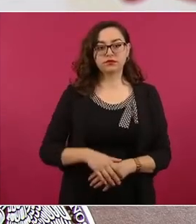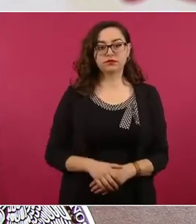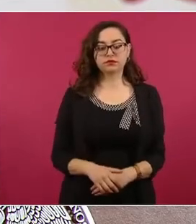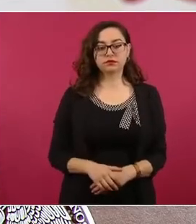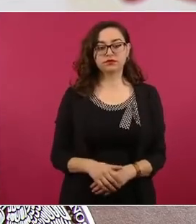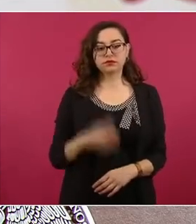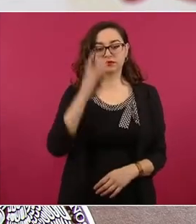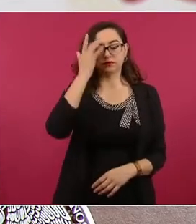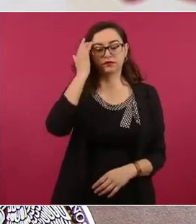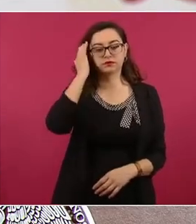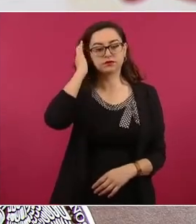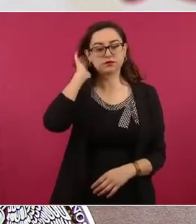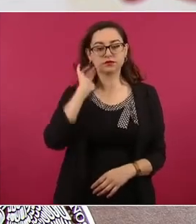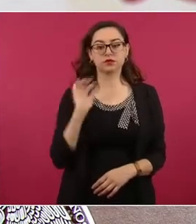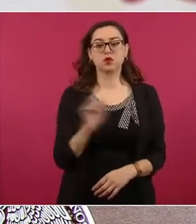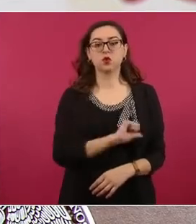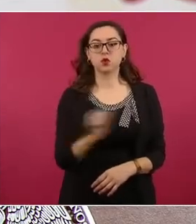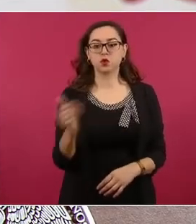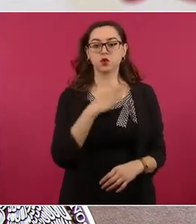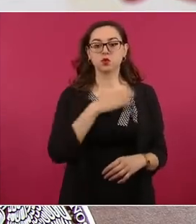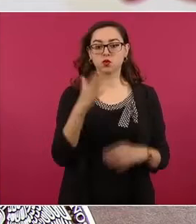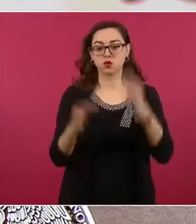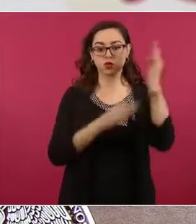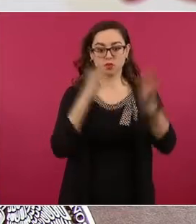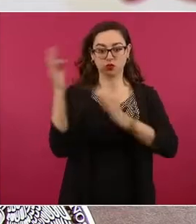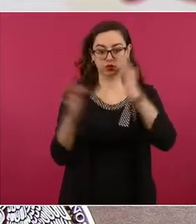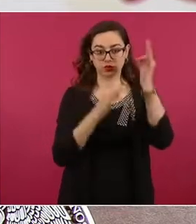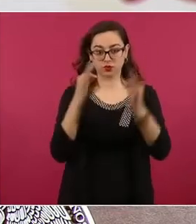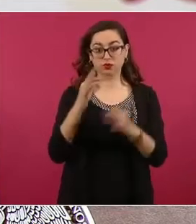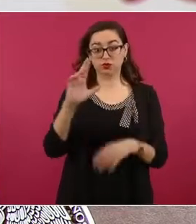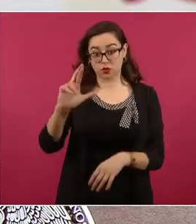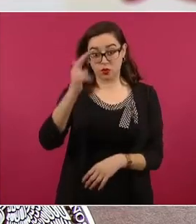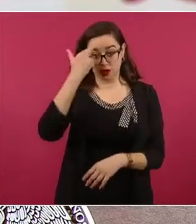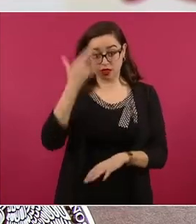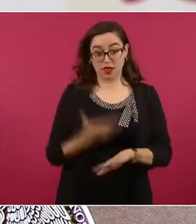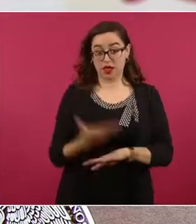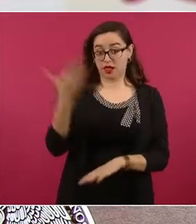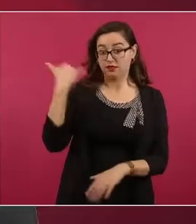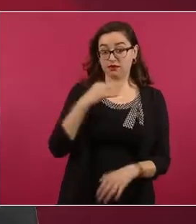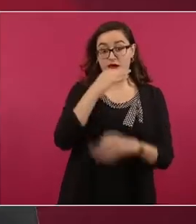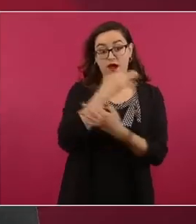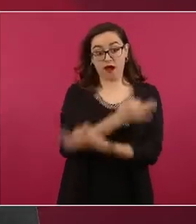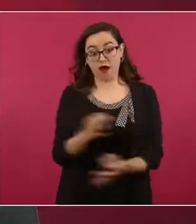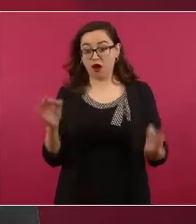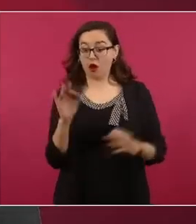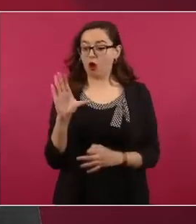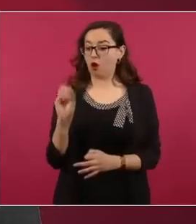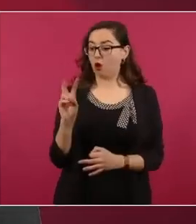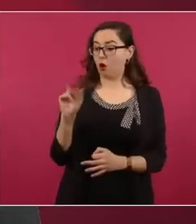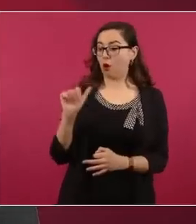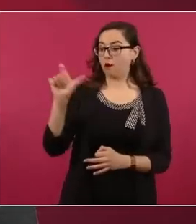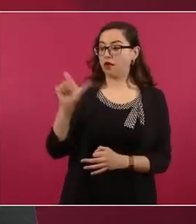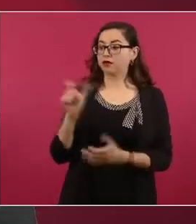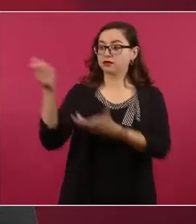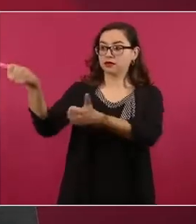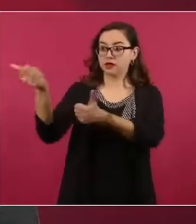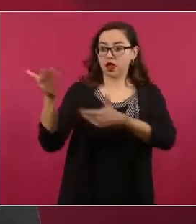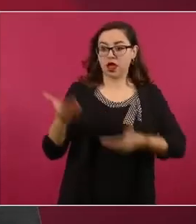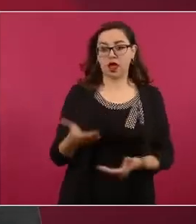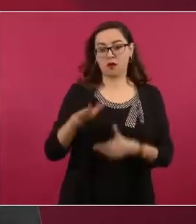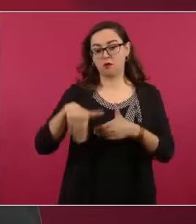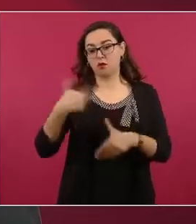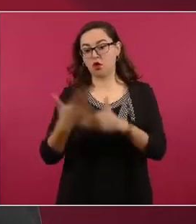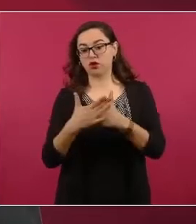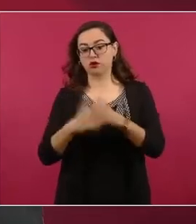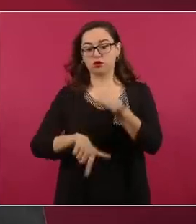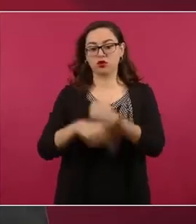habíamos anunciado que las vacunas del mecanismo COVAX estarían llegando a partir del 12 de septiembre, sin embargo, se ha logrado